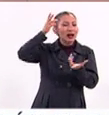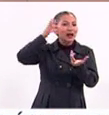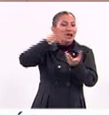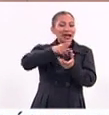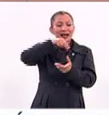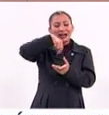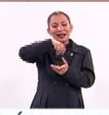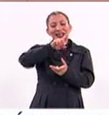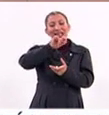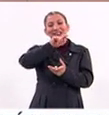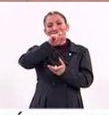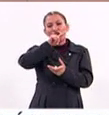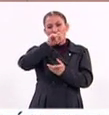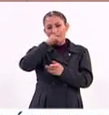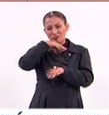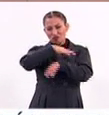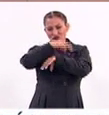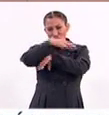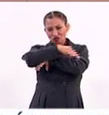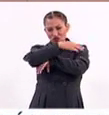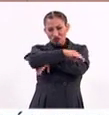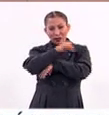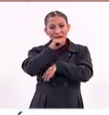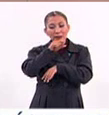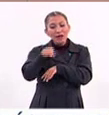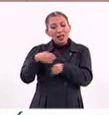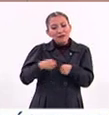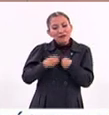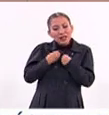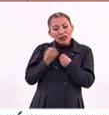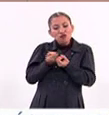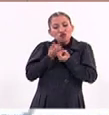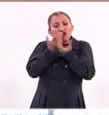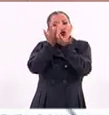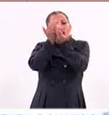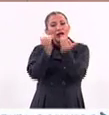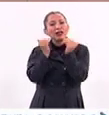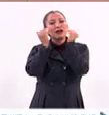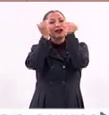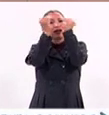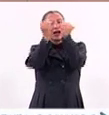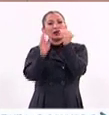de Quetzalcóatl y también esta vida y estas ofrendas que se los